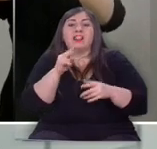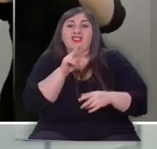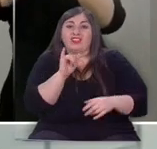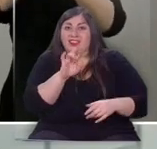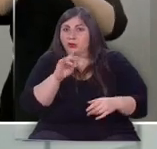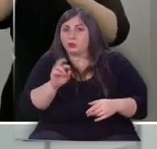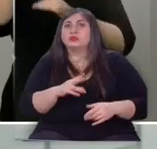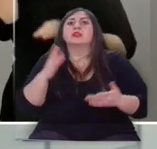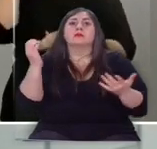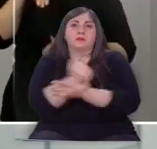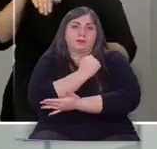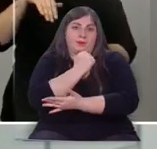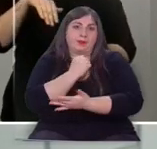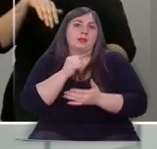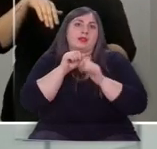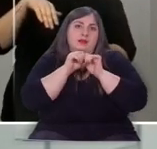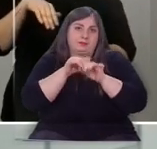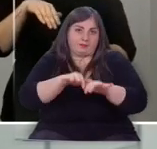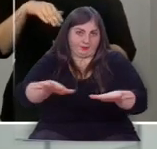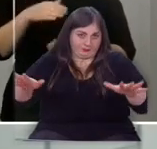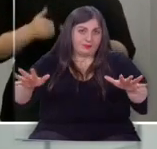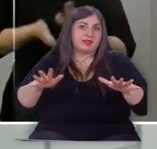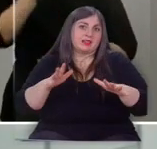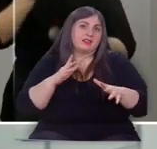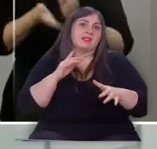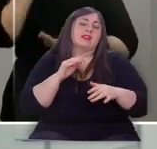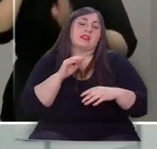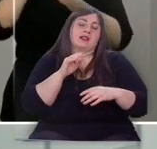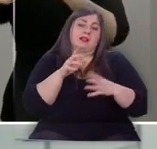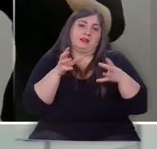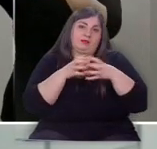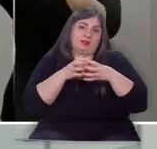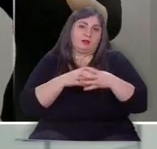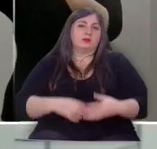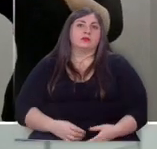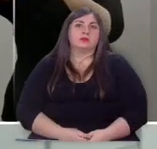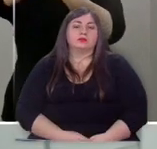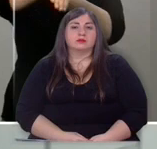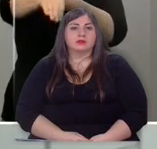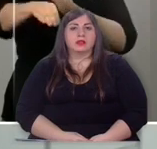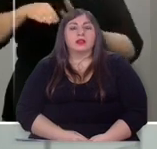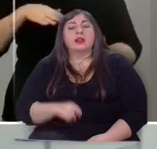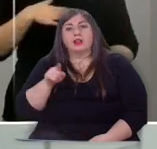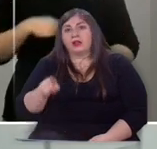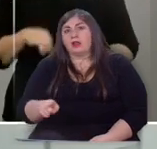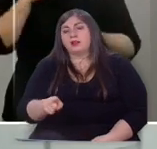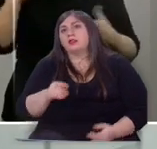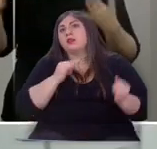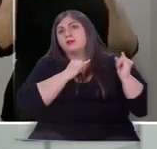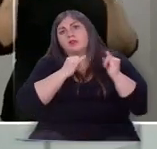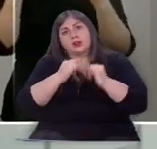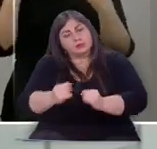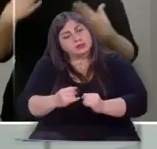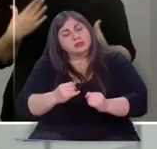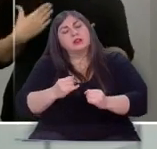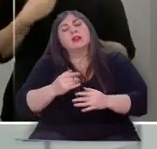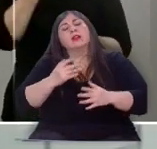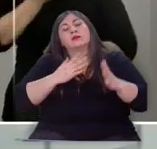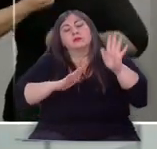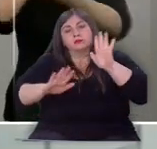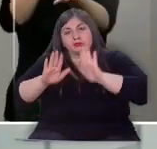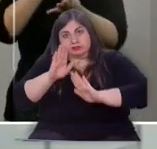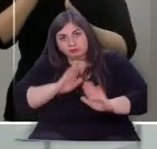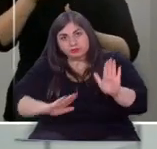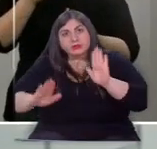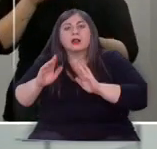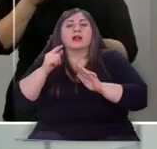de doblegar la curva de expansión de la epidemia. Transmito este mensaje, por supuesto, con la prudencia